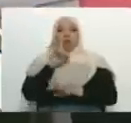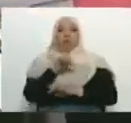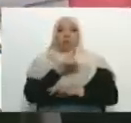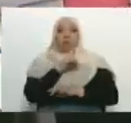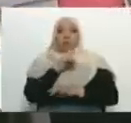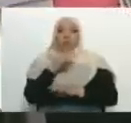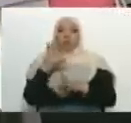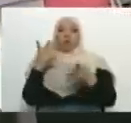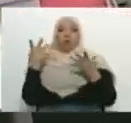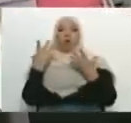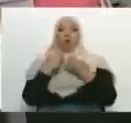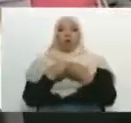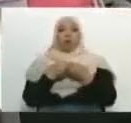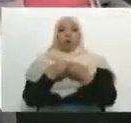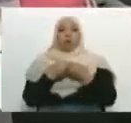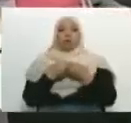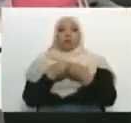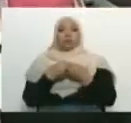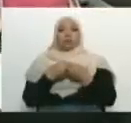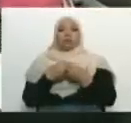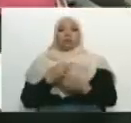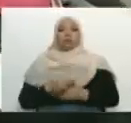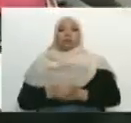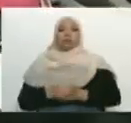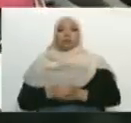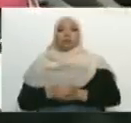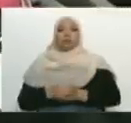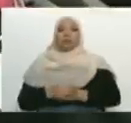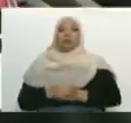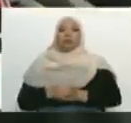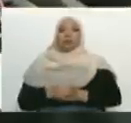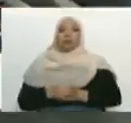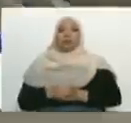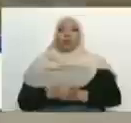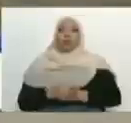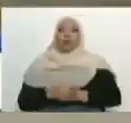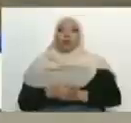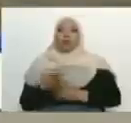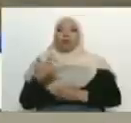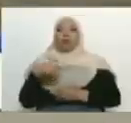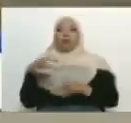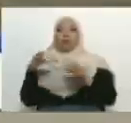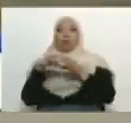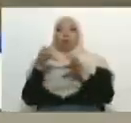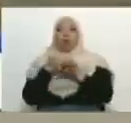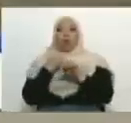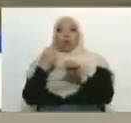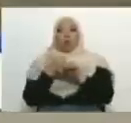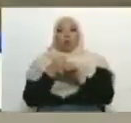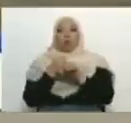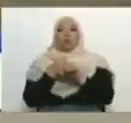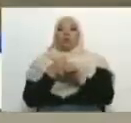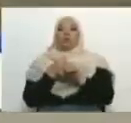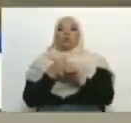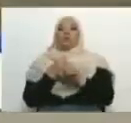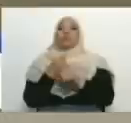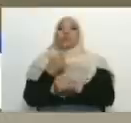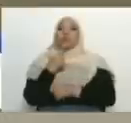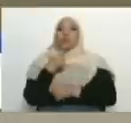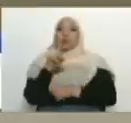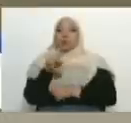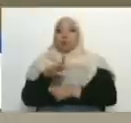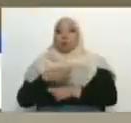una junta directiva para CITGO, Telechea, una junta directiva ad-hoc para CITGO.